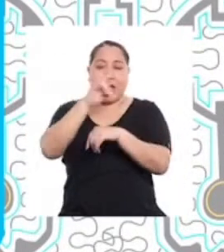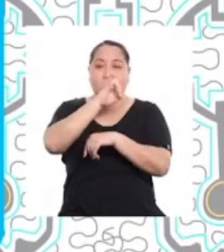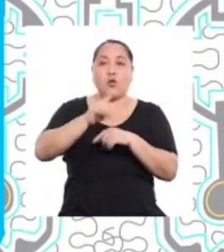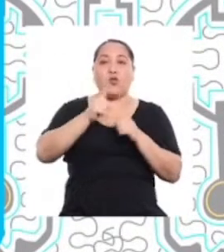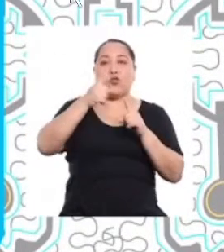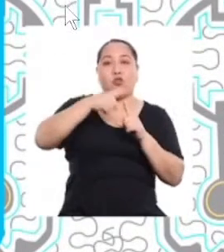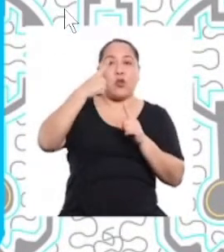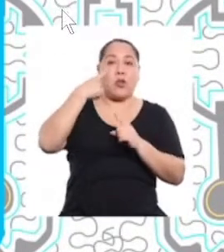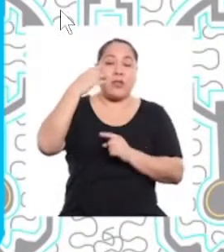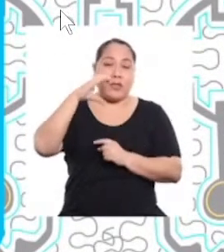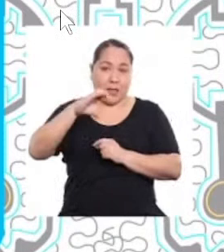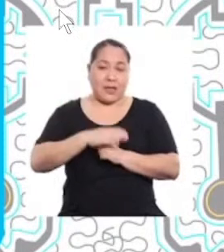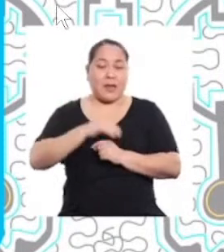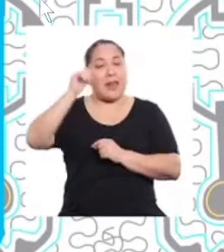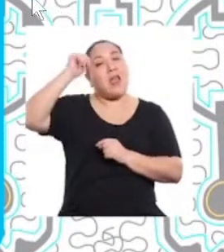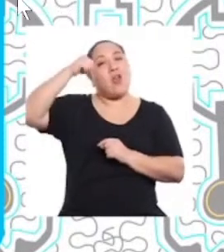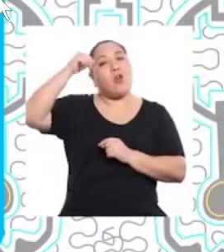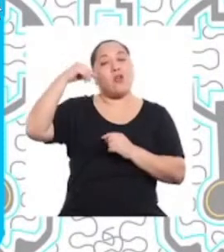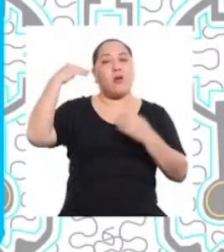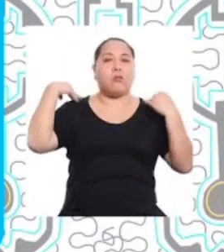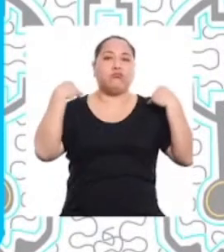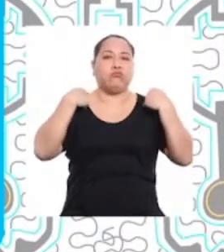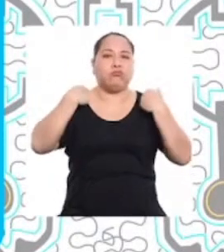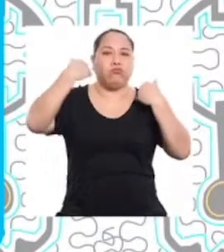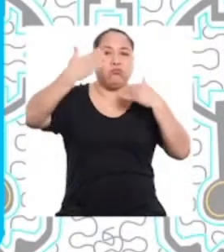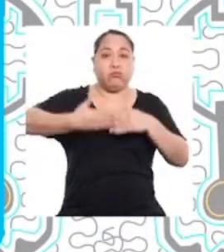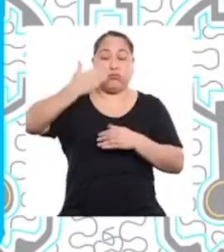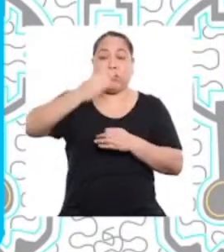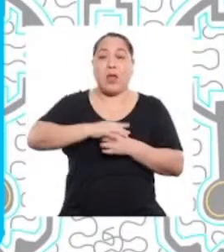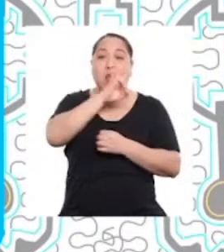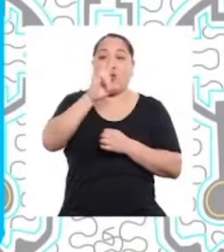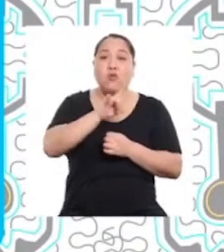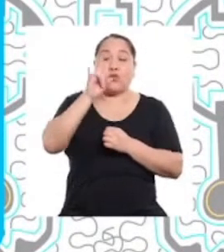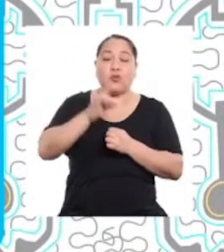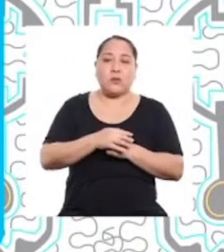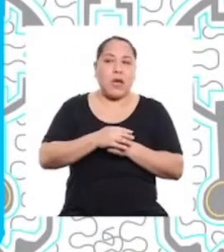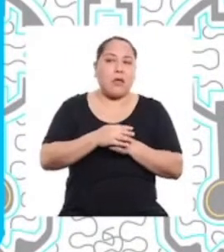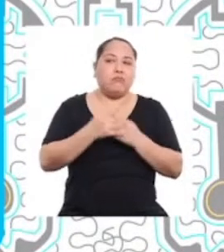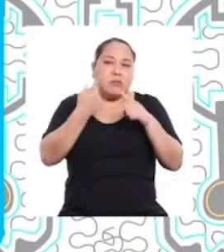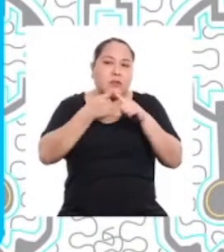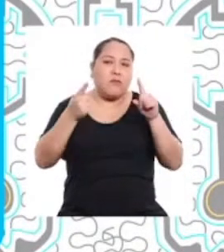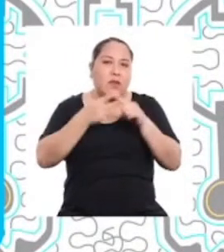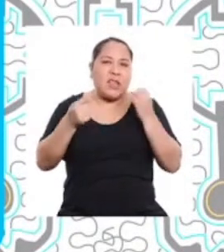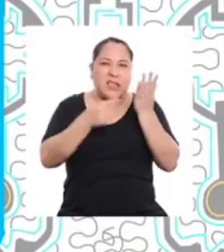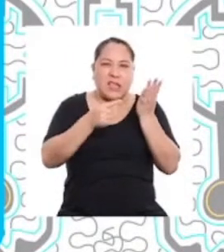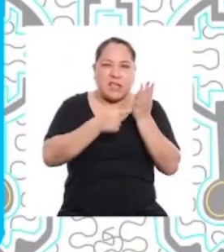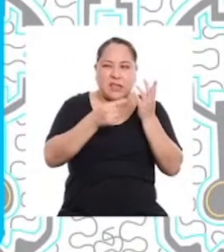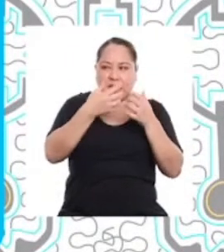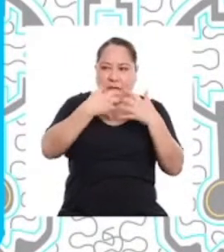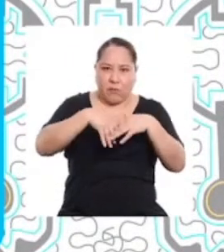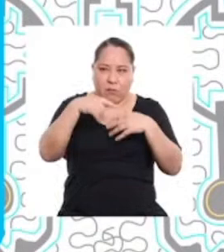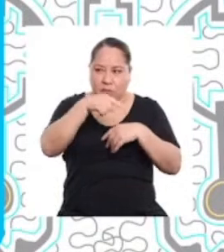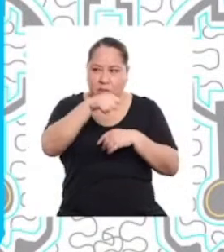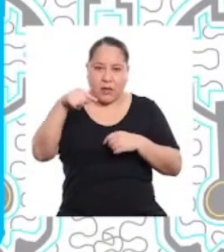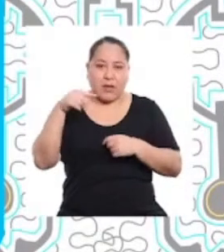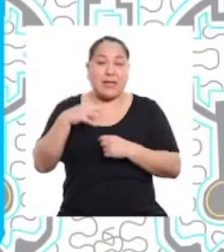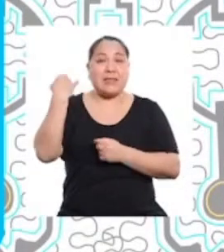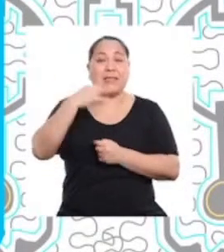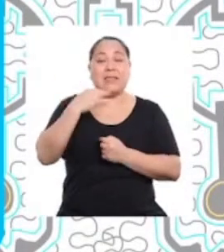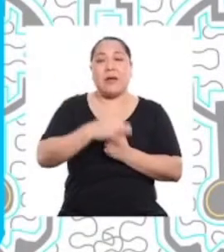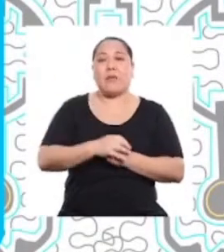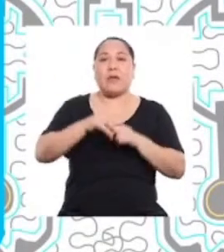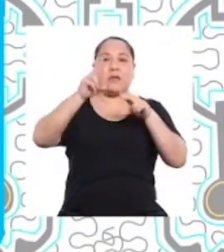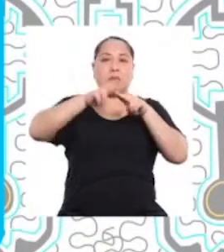uso de las TIC y recordar la postura corporal al utilizar los aparatos tecnológicos.